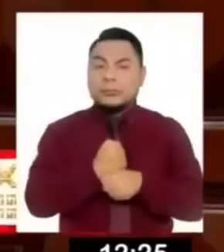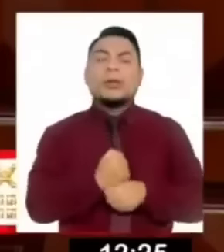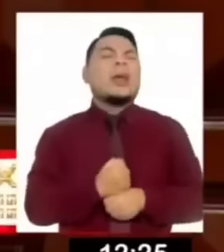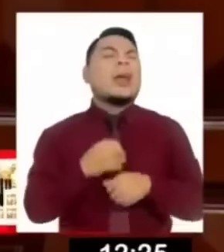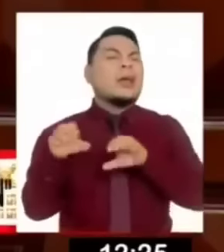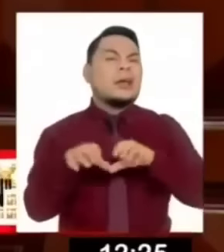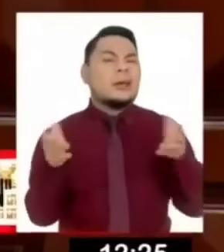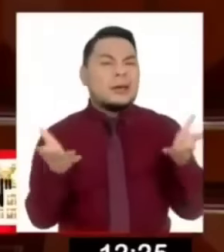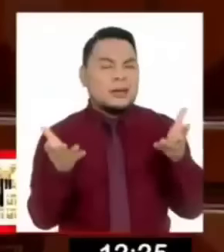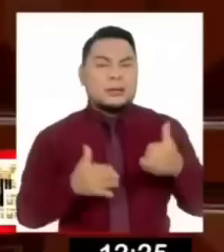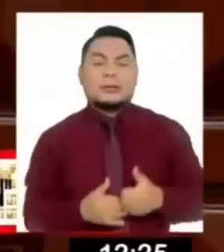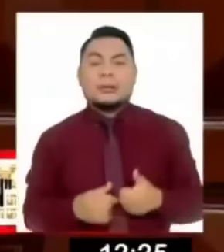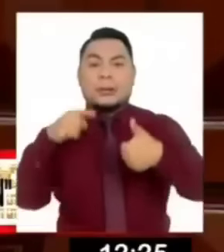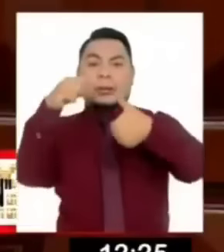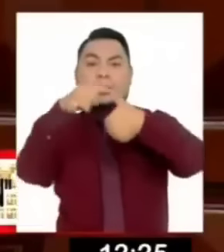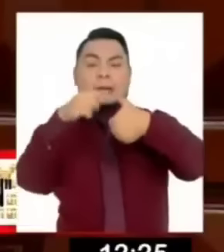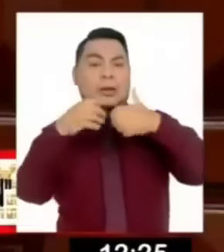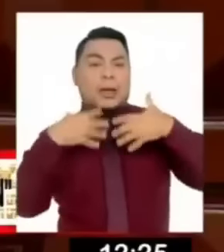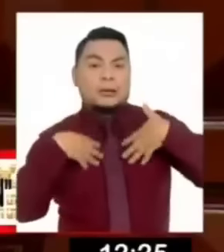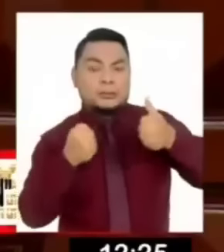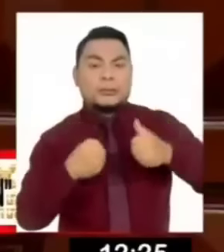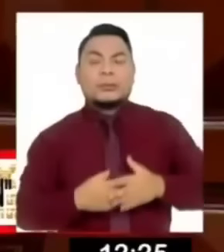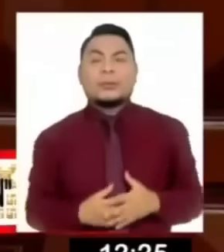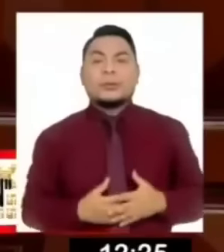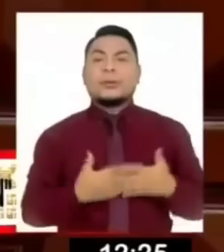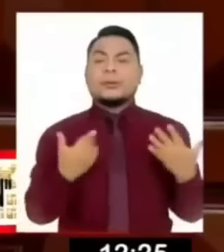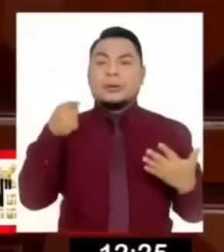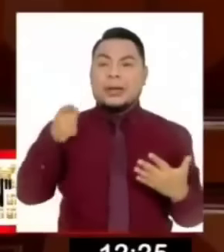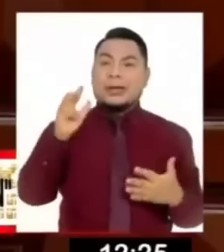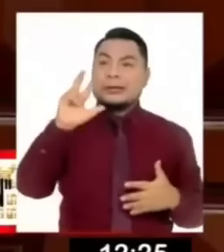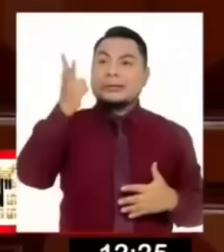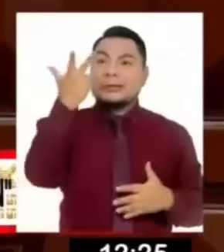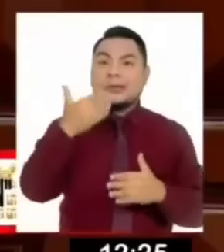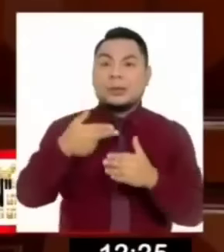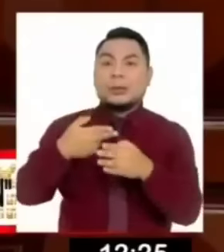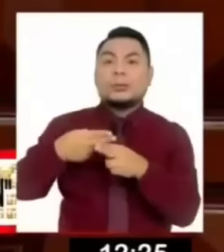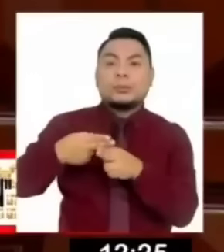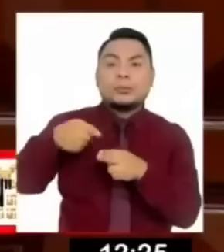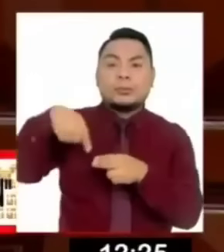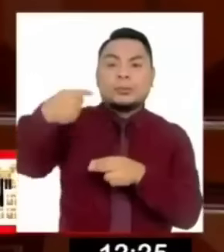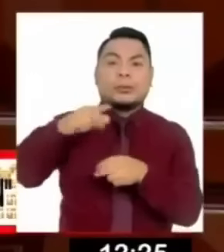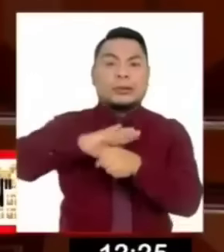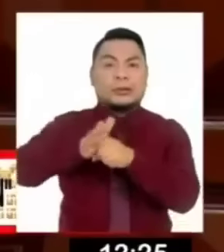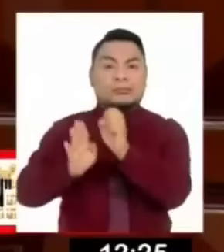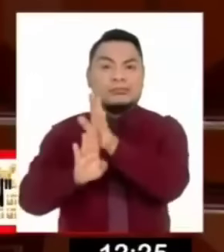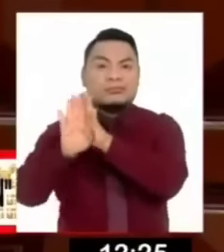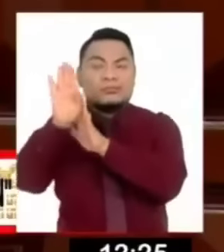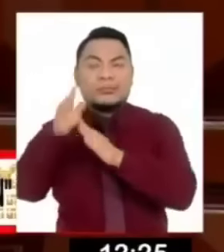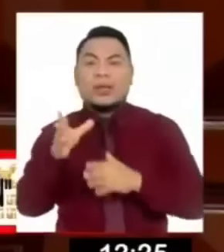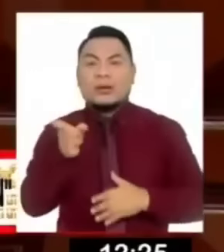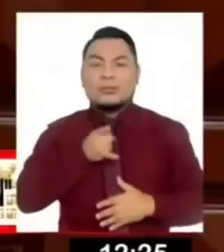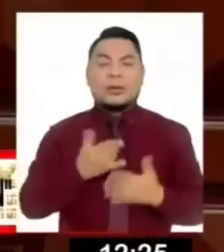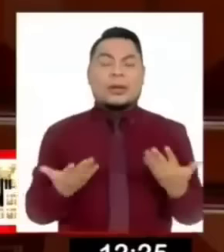siguiente. En salud, frente a una tercera ola de contagios, tenemos a la fecha 16%